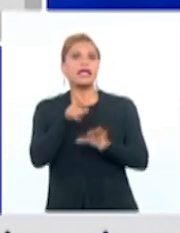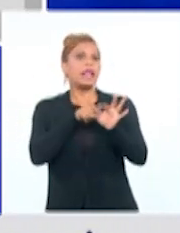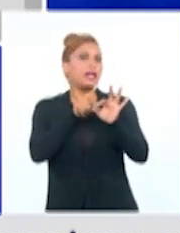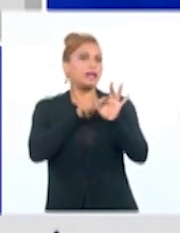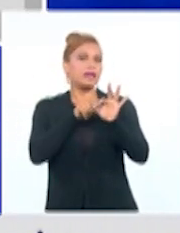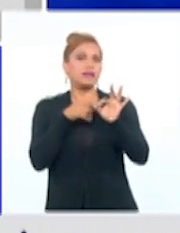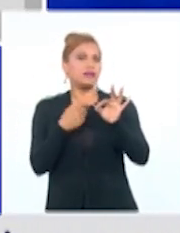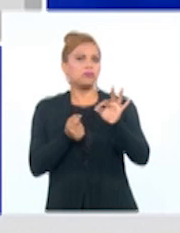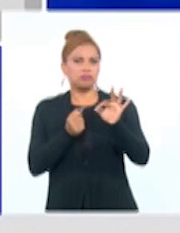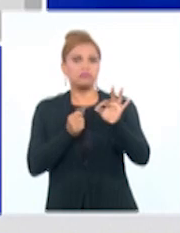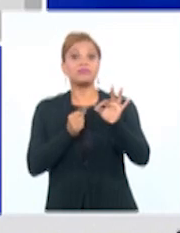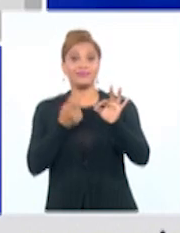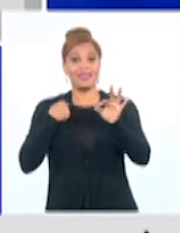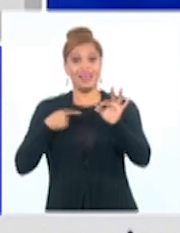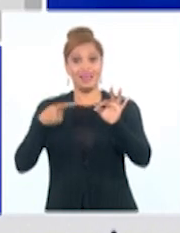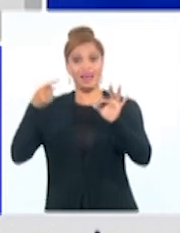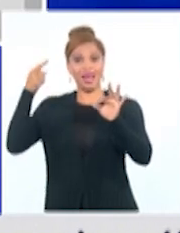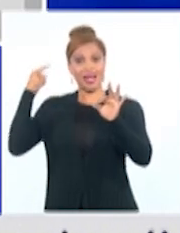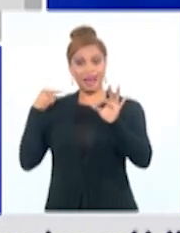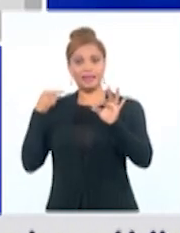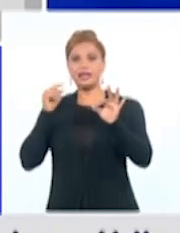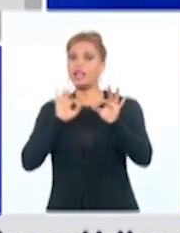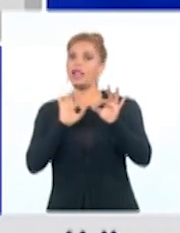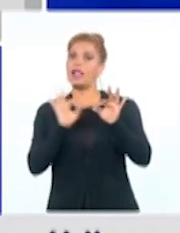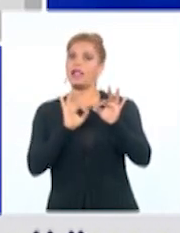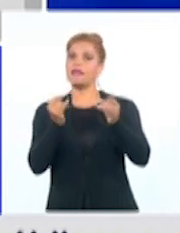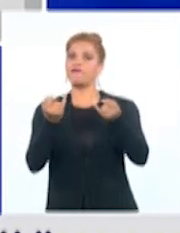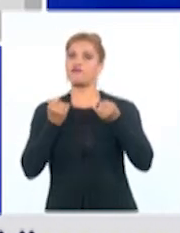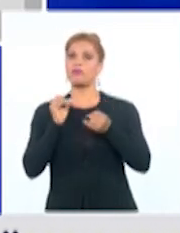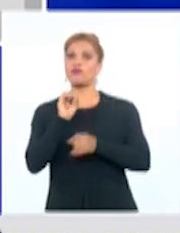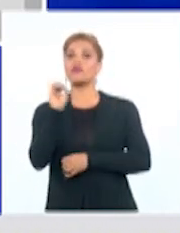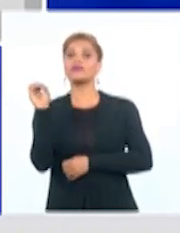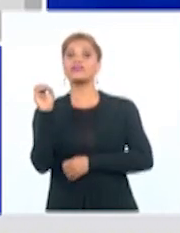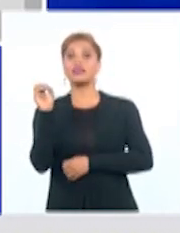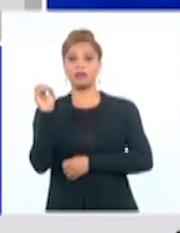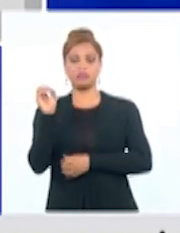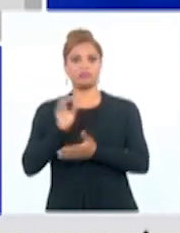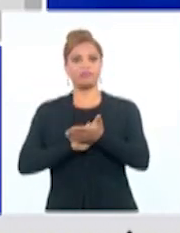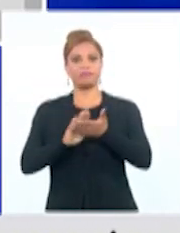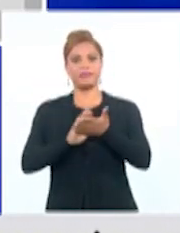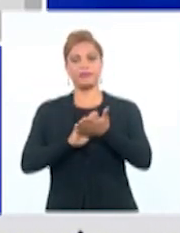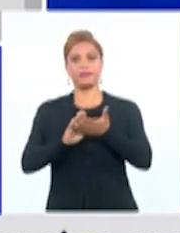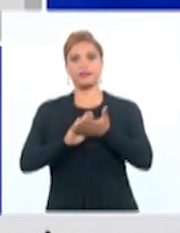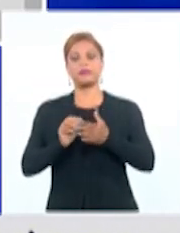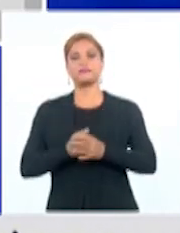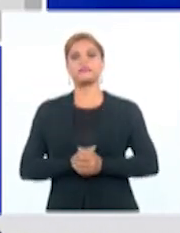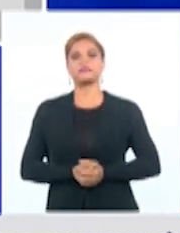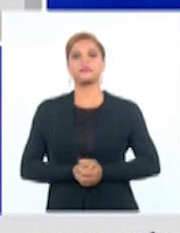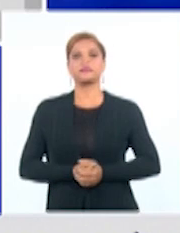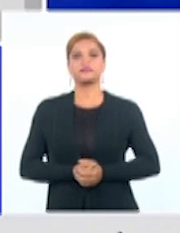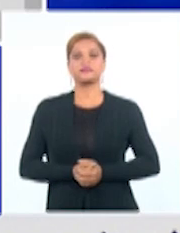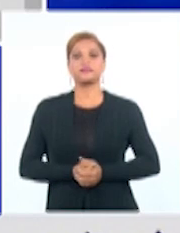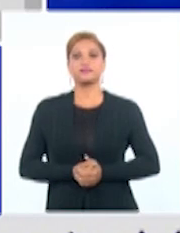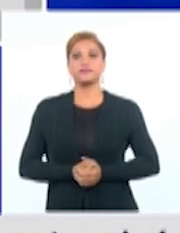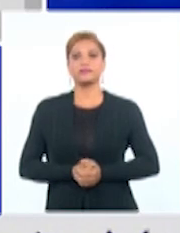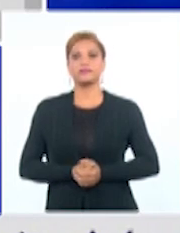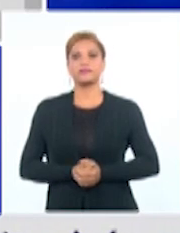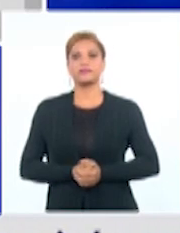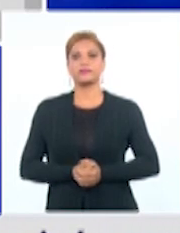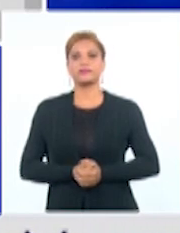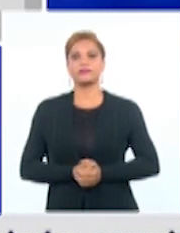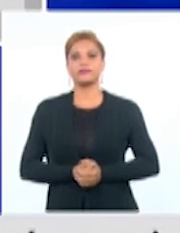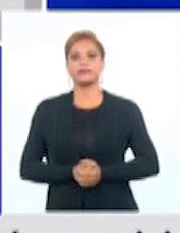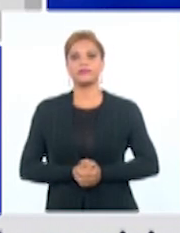de la Juventud, que ayer no diagnosticó ningún caso de COVID-19. A diferencia de